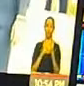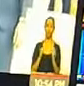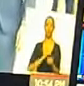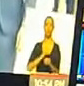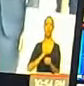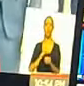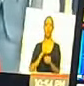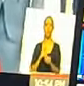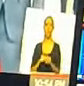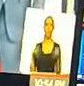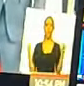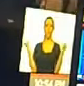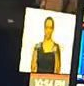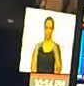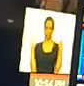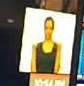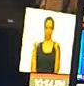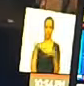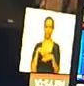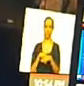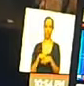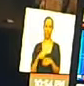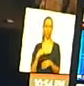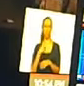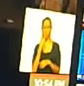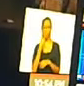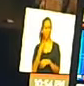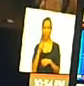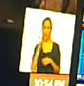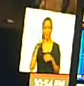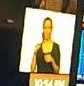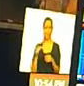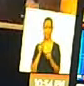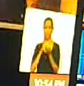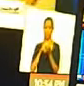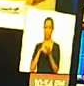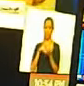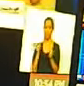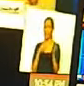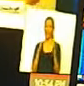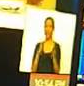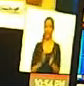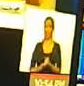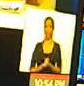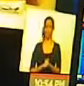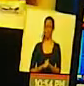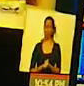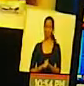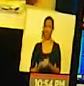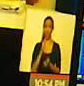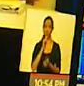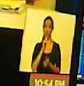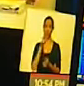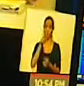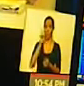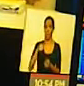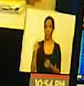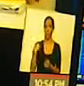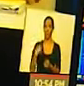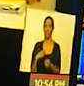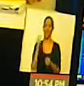la campaña electoral. Yo no veo a la gente saliendo el 10 de marzo, Noel. La información que yo tengo, y tú la debes tener de primera mano, es que la